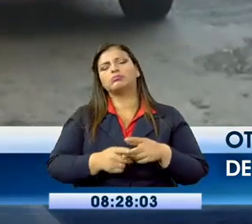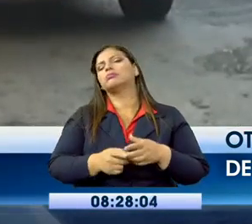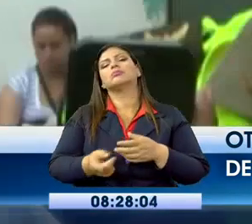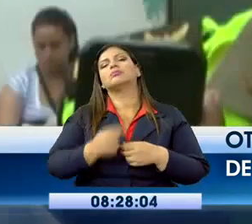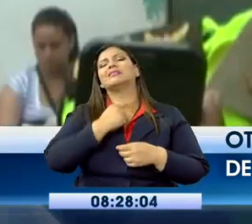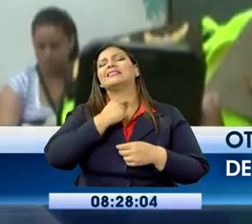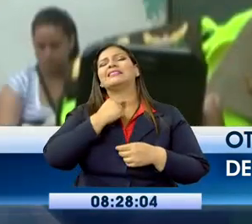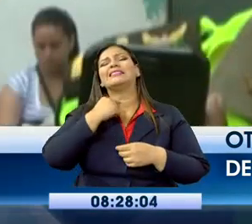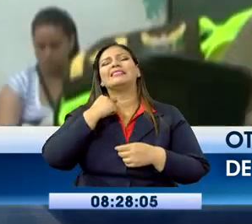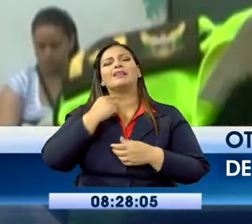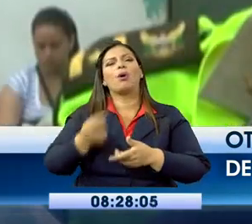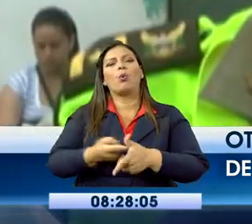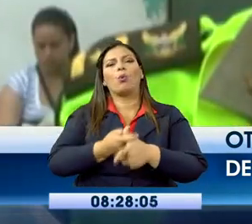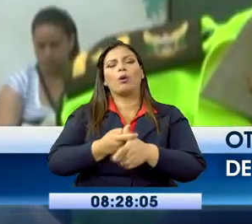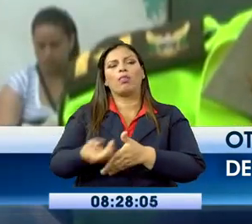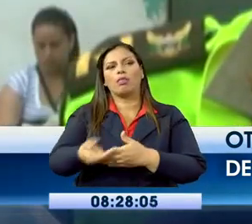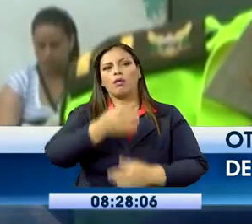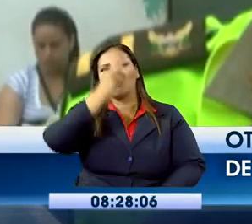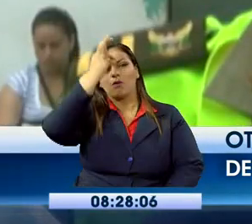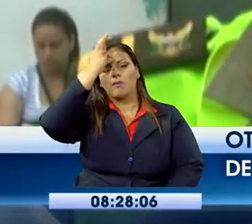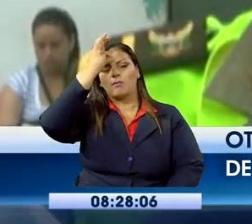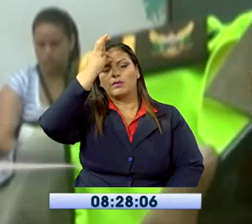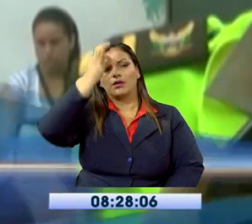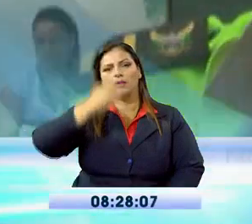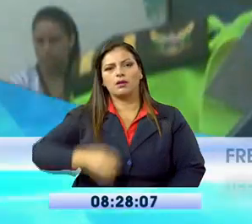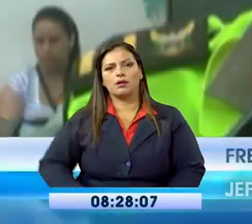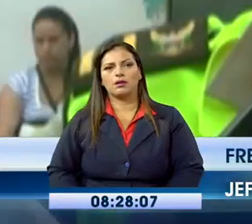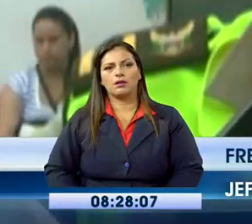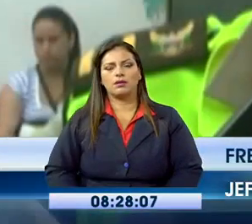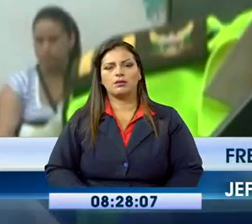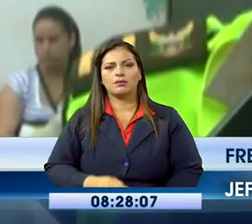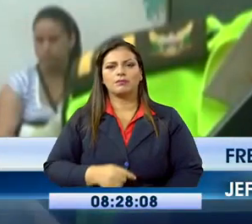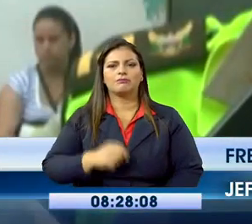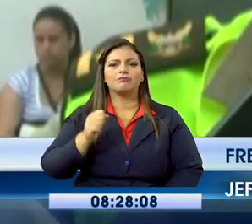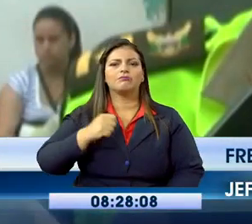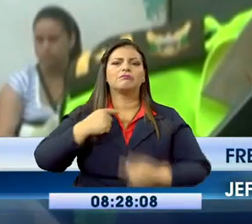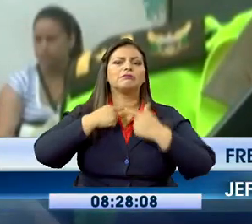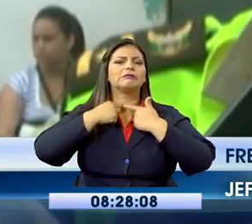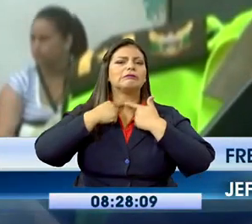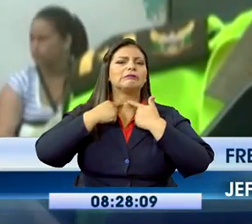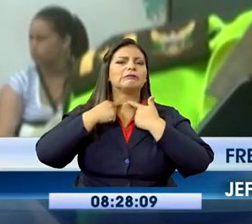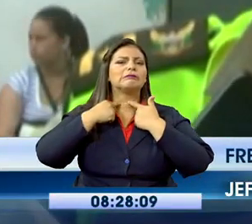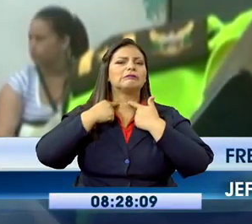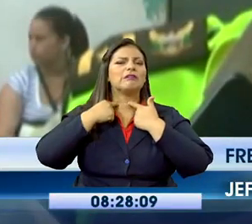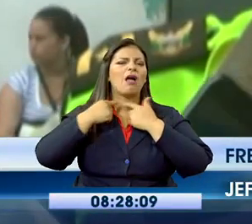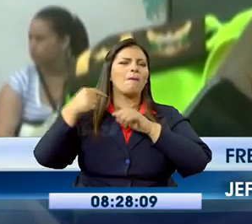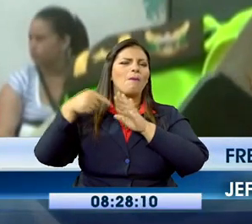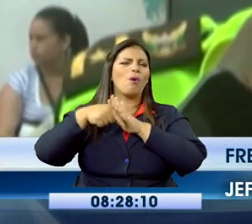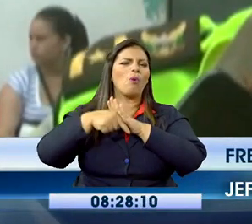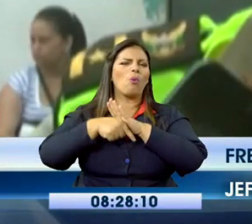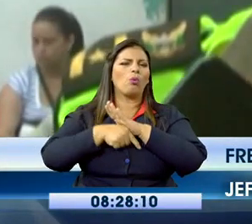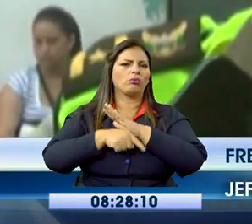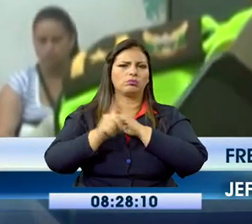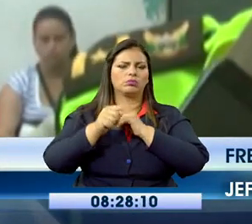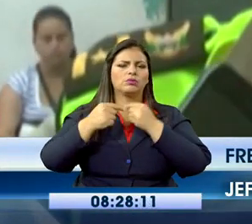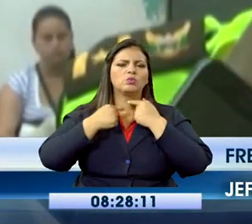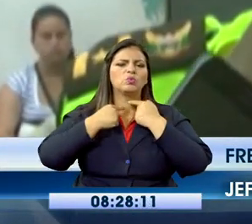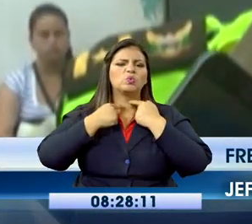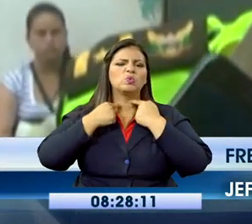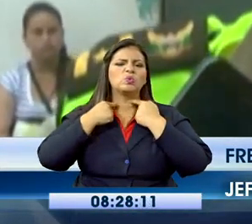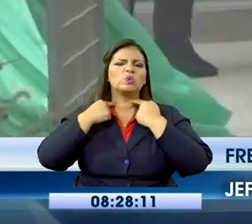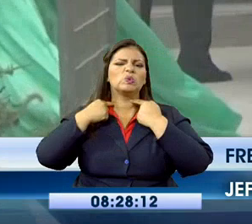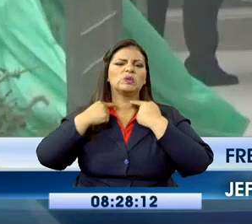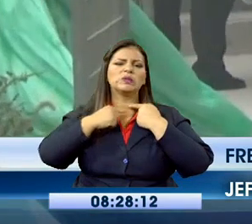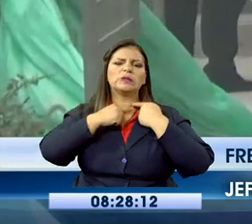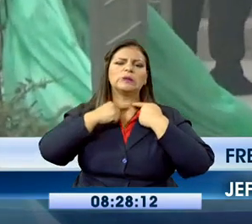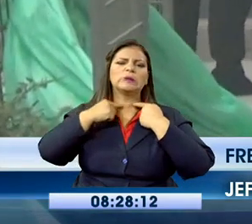atención médica. ¿Las heridas no son tan profundas? No son tan profundas. Se ha producido un corte en el cuello, pero está